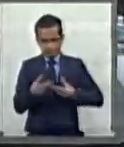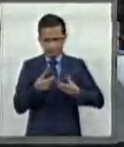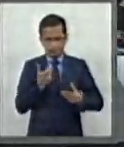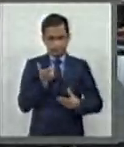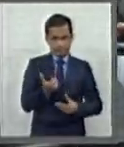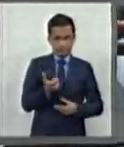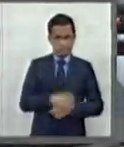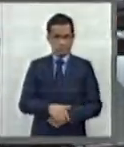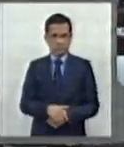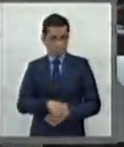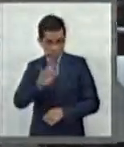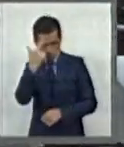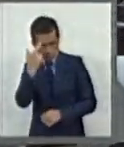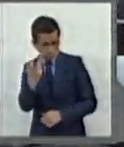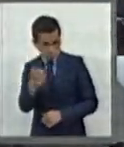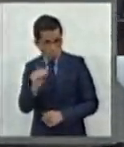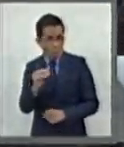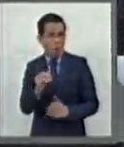Segundo as,